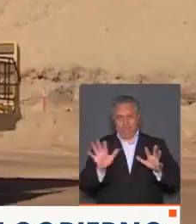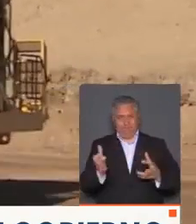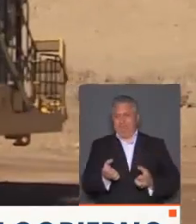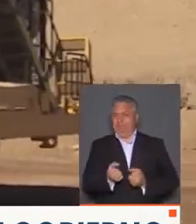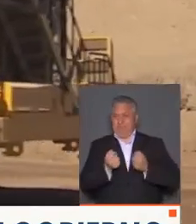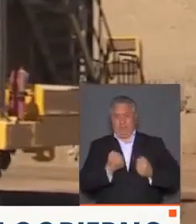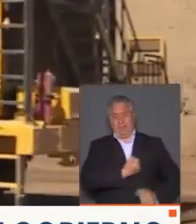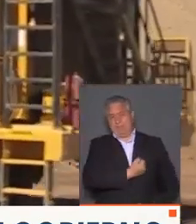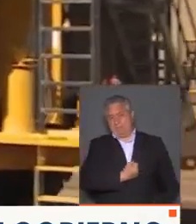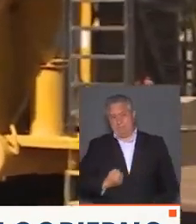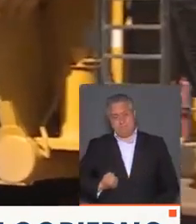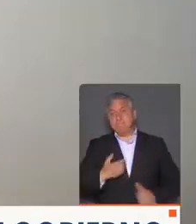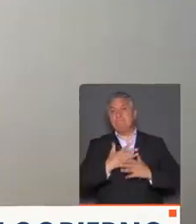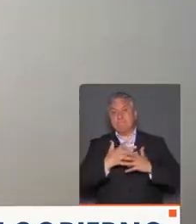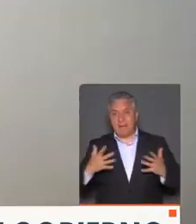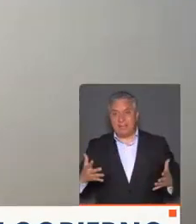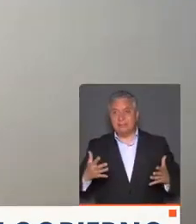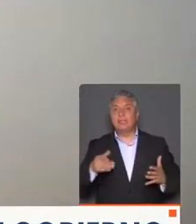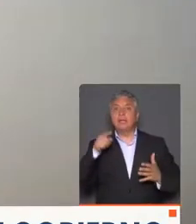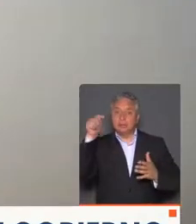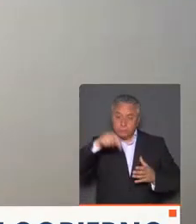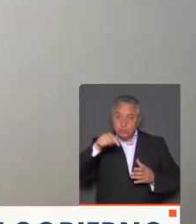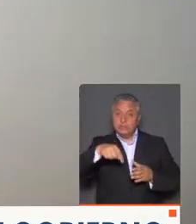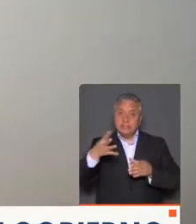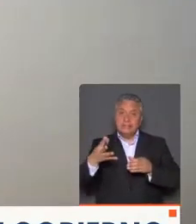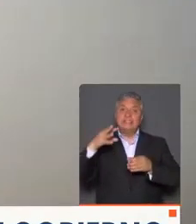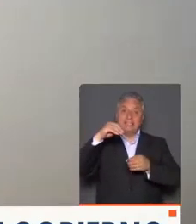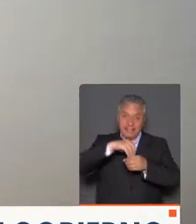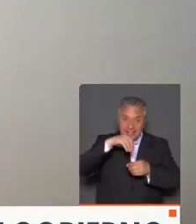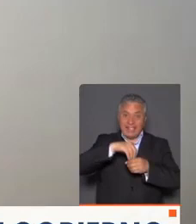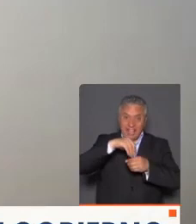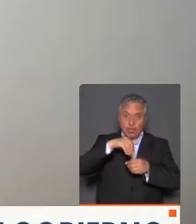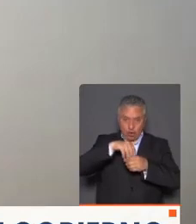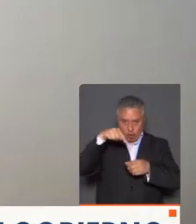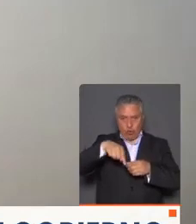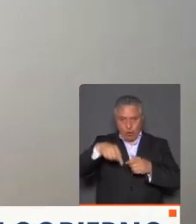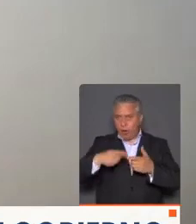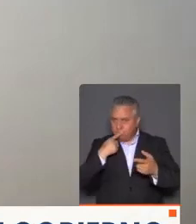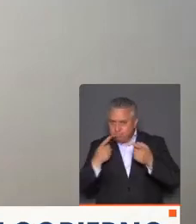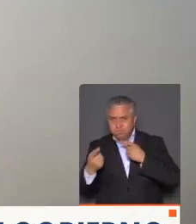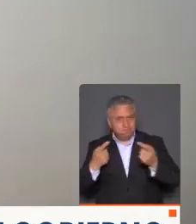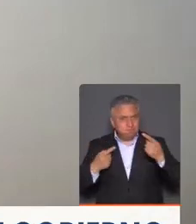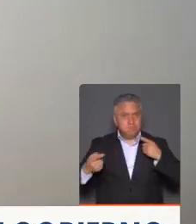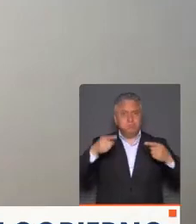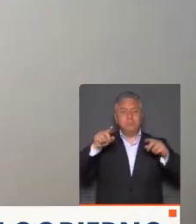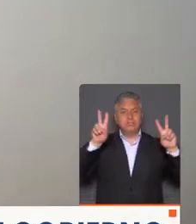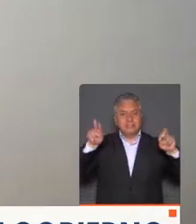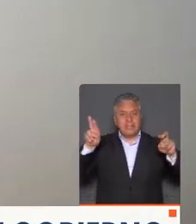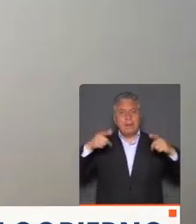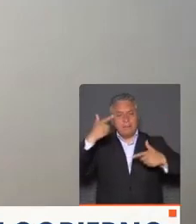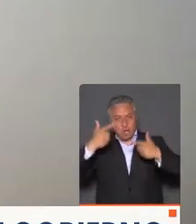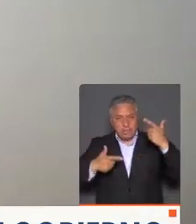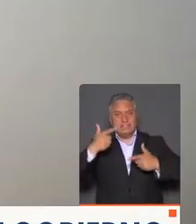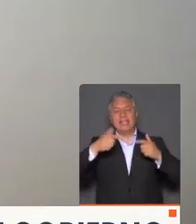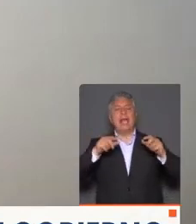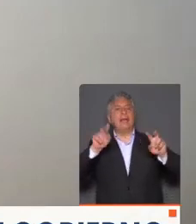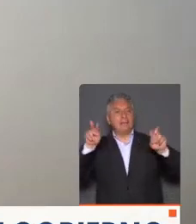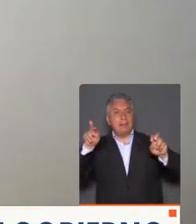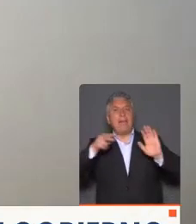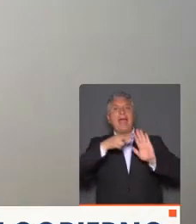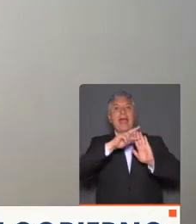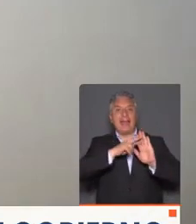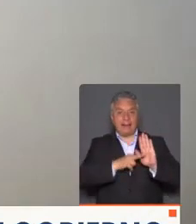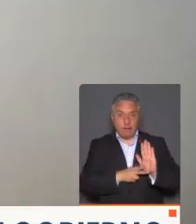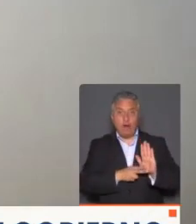tiene un contexto interno en materia de discusión en materia de discusión política en de reforma que claramente